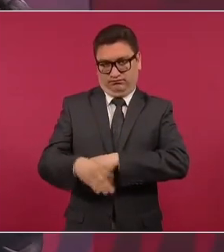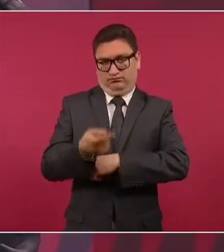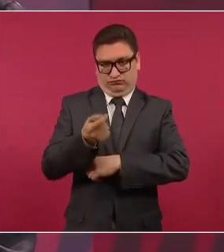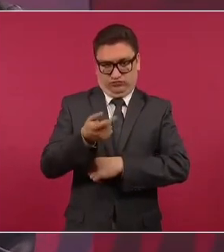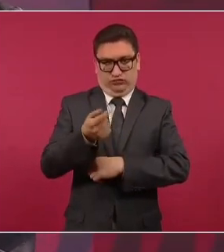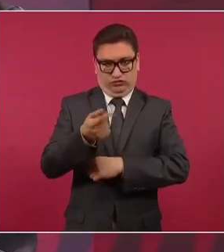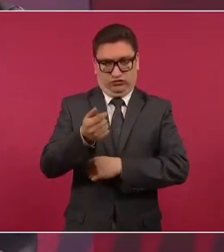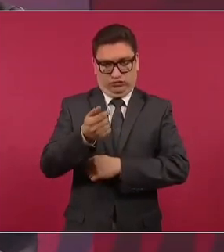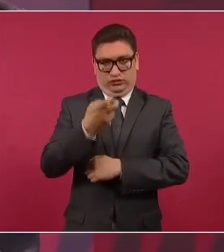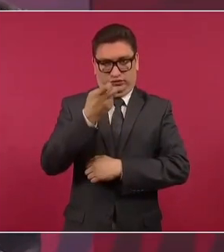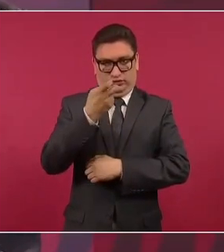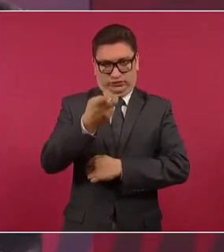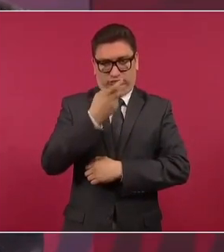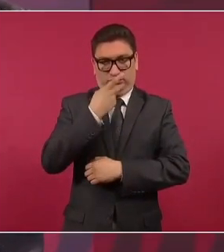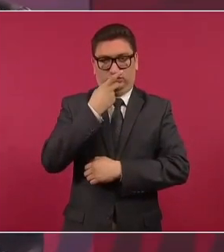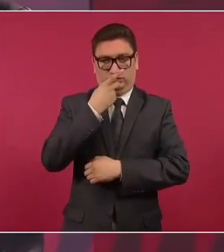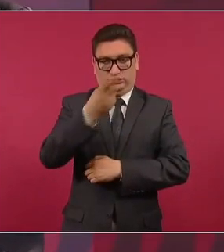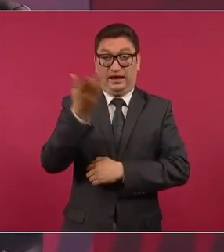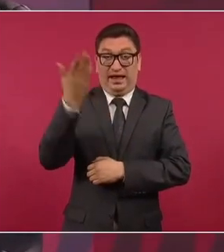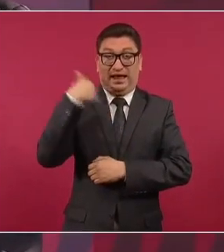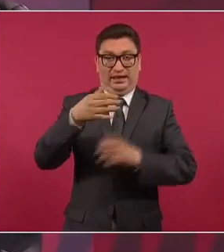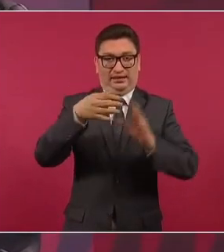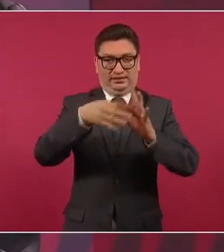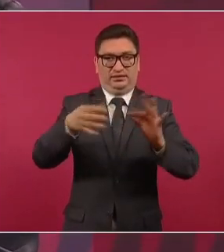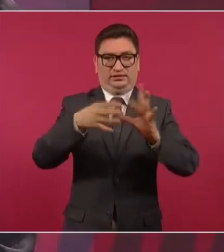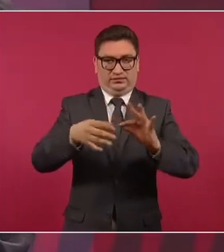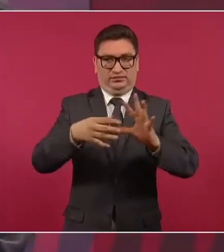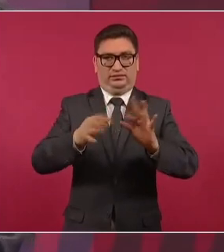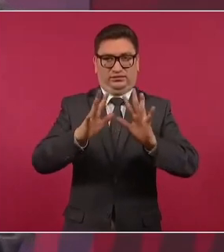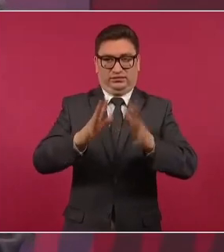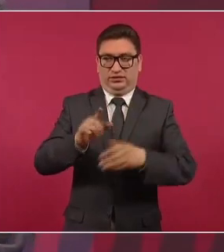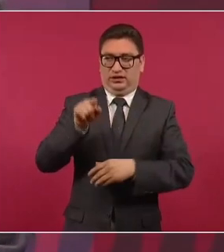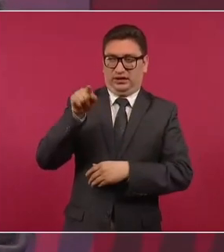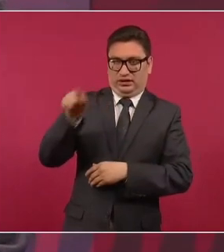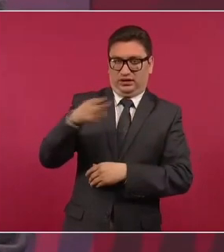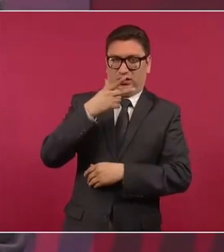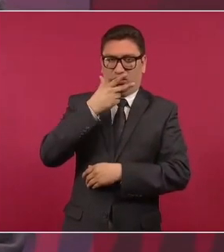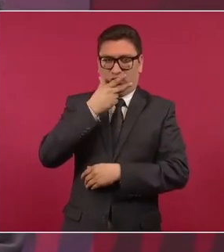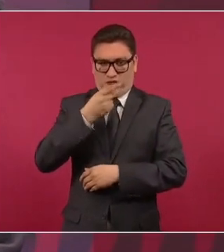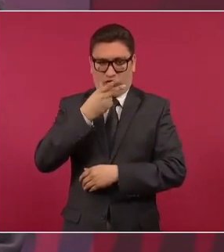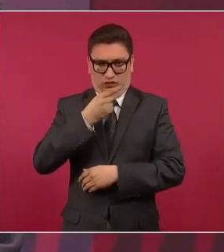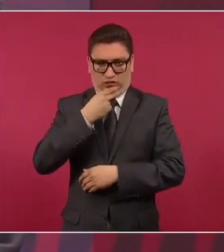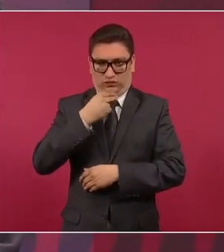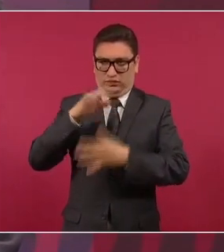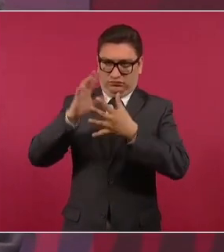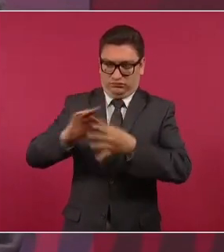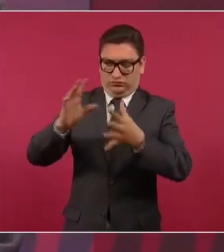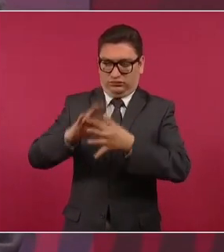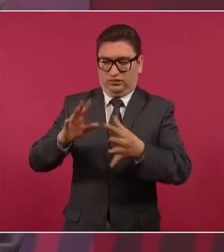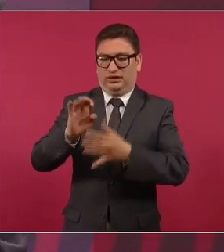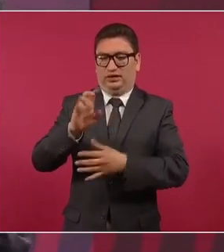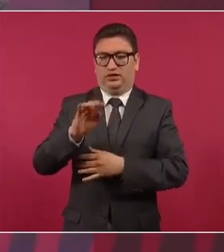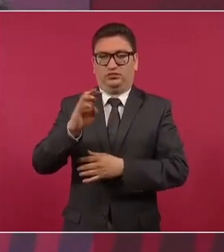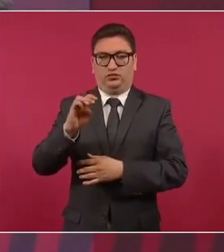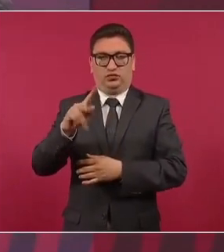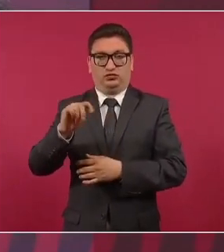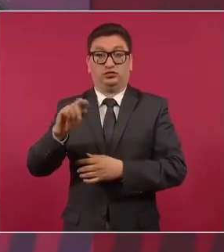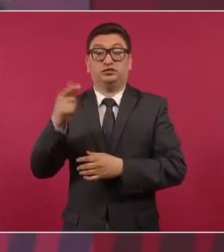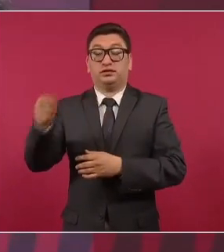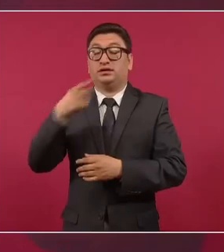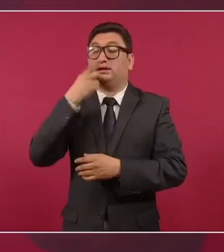Y esto es lo que se expuso al señor Elon Musk. Y por